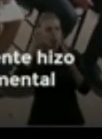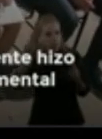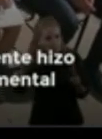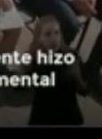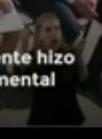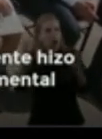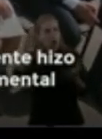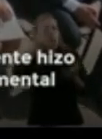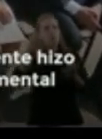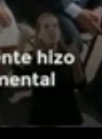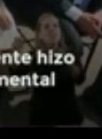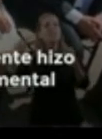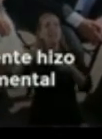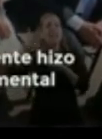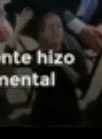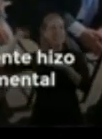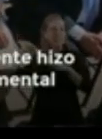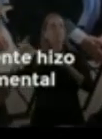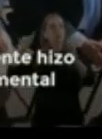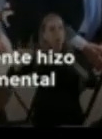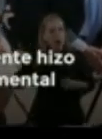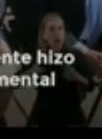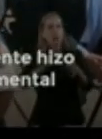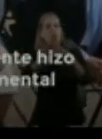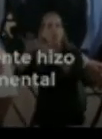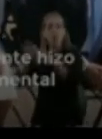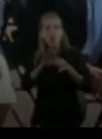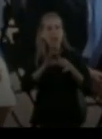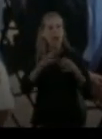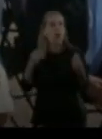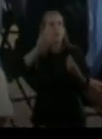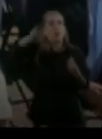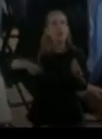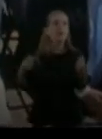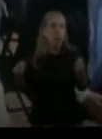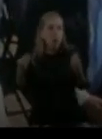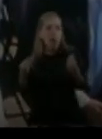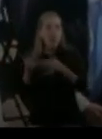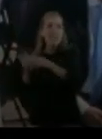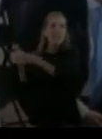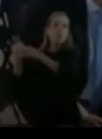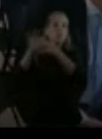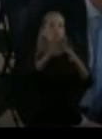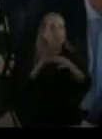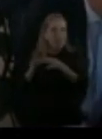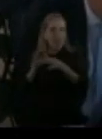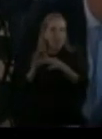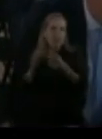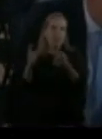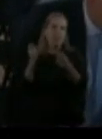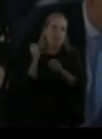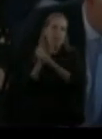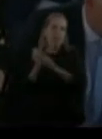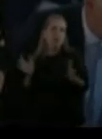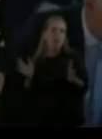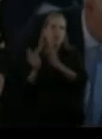discrepancia. En aquellos momentos complejos la unidad no surgió mágicamente ni se impuso naturalmente.